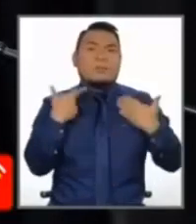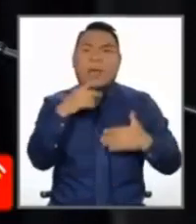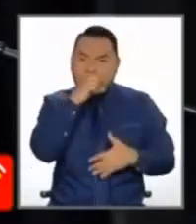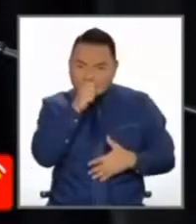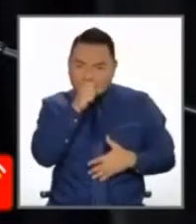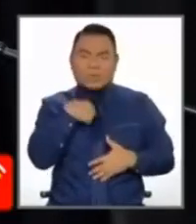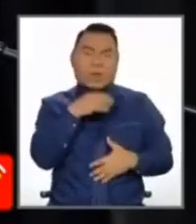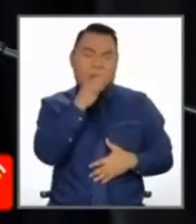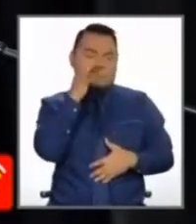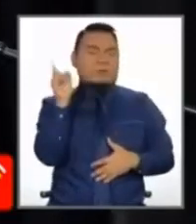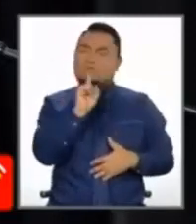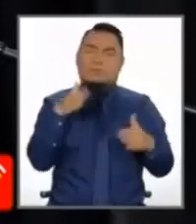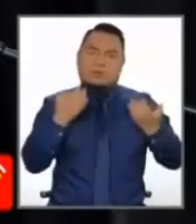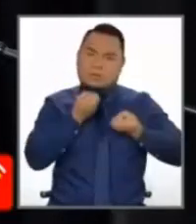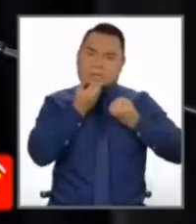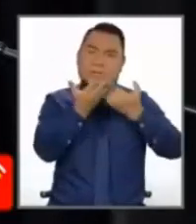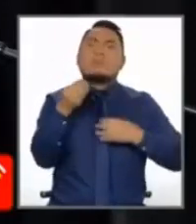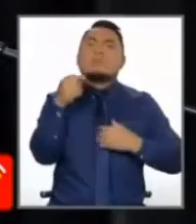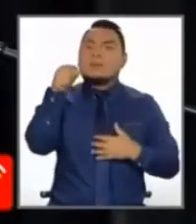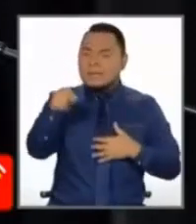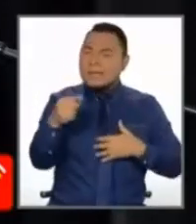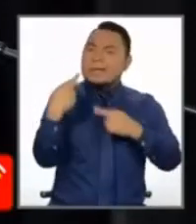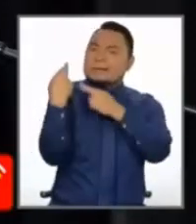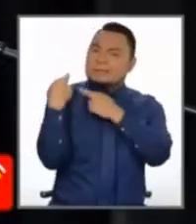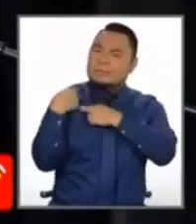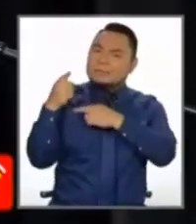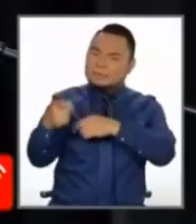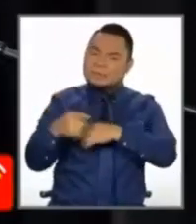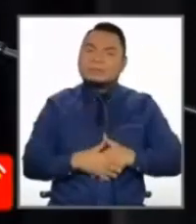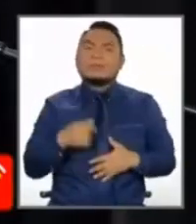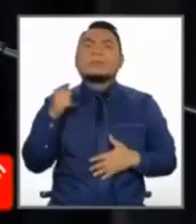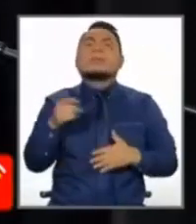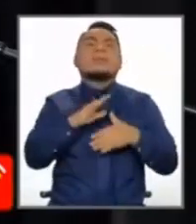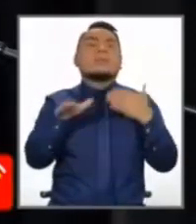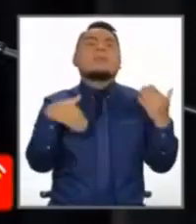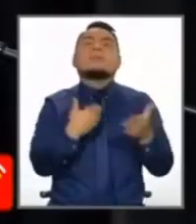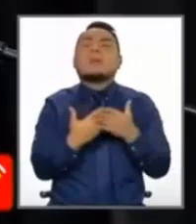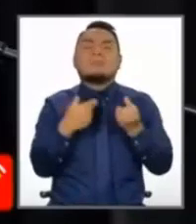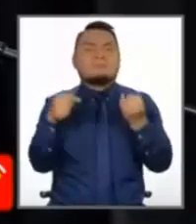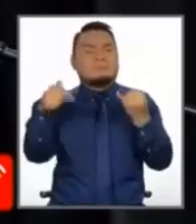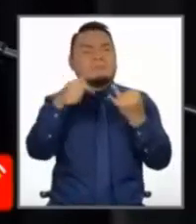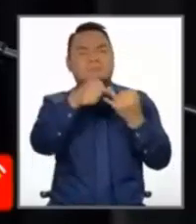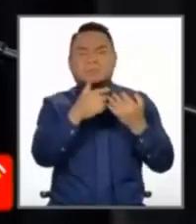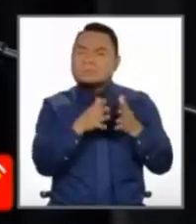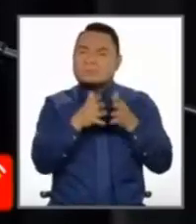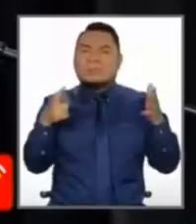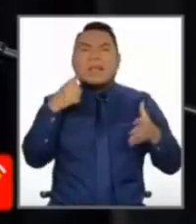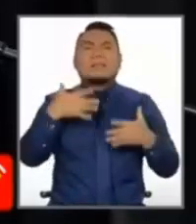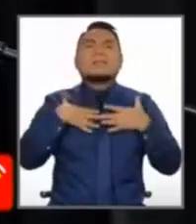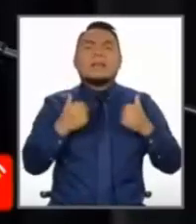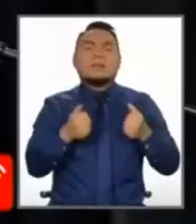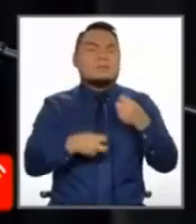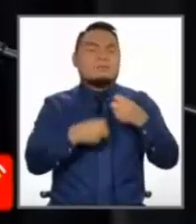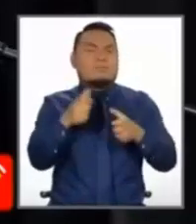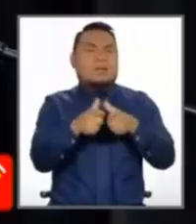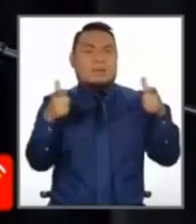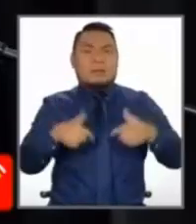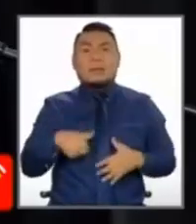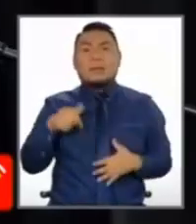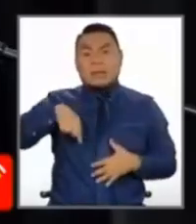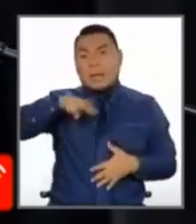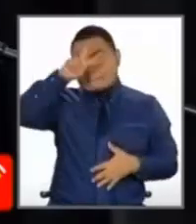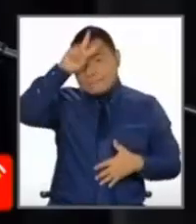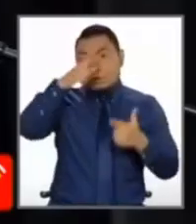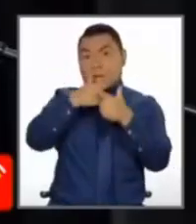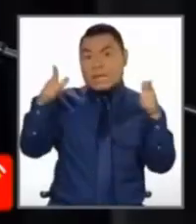ocultar eso de ninguna manera, porque acá hay responsables de la dramática situación en salud que tenemos. Y Perú Libre